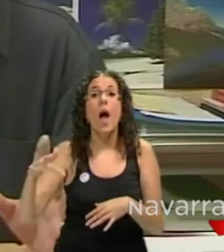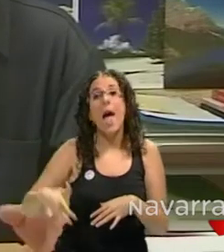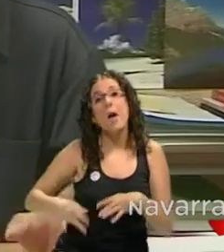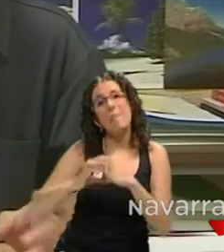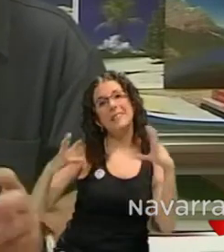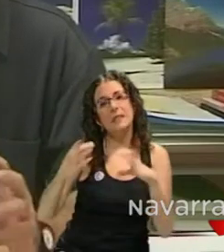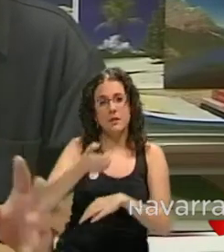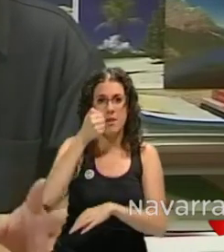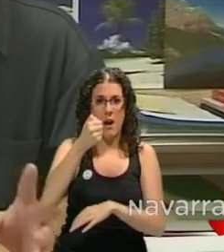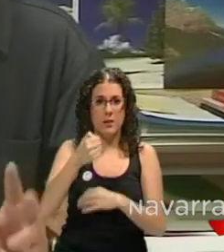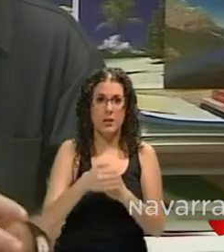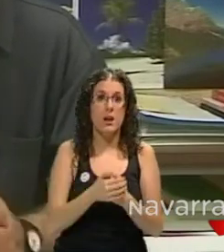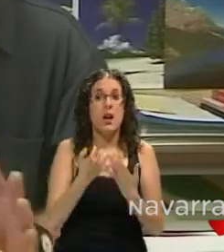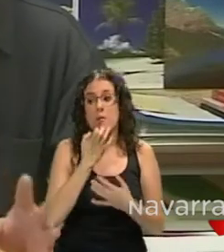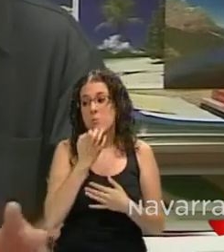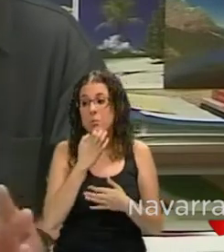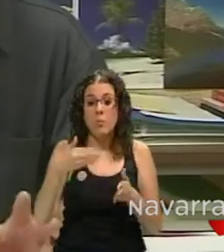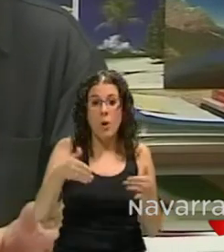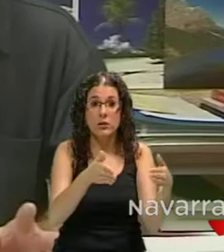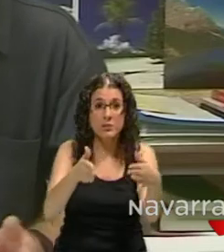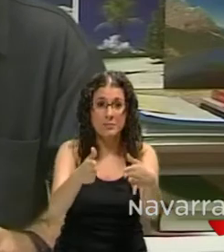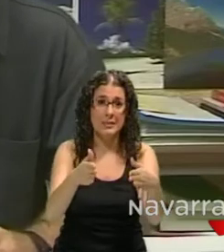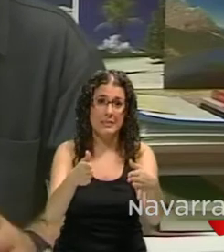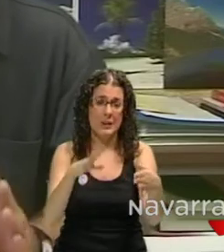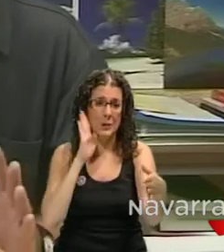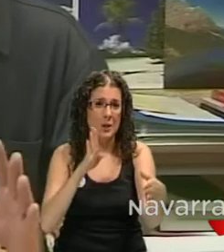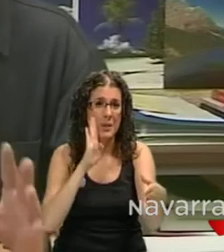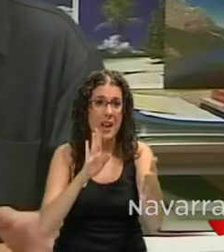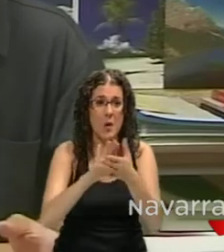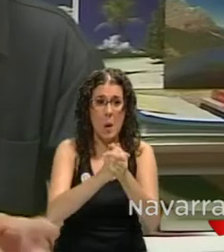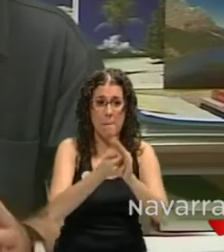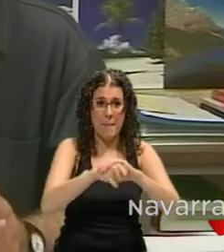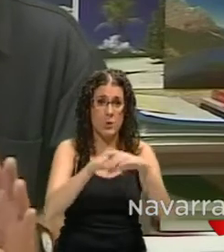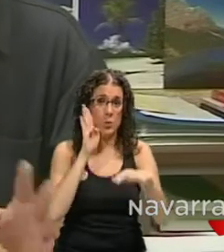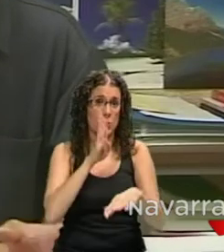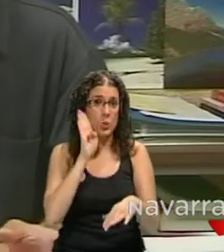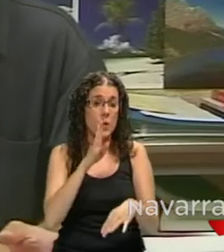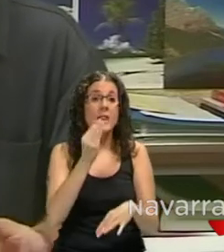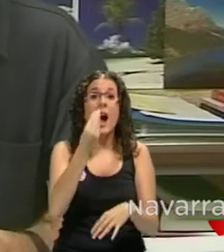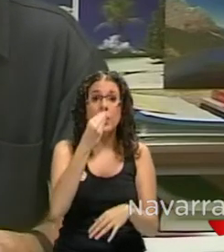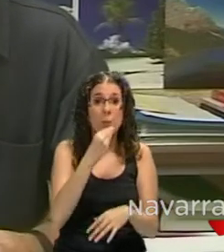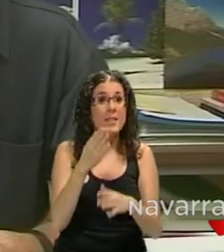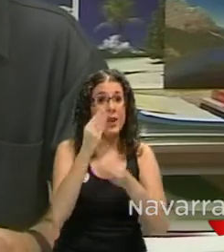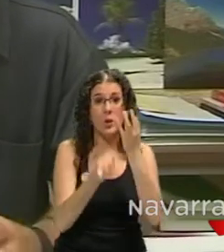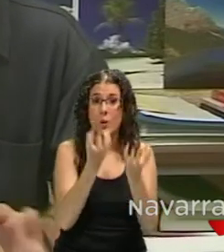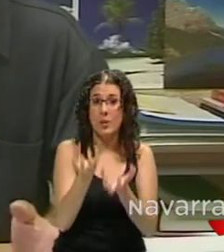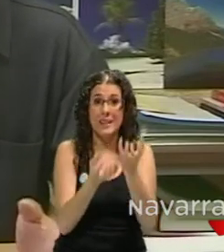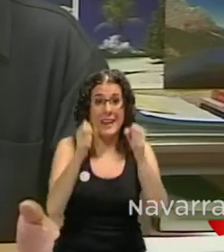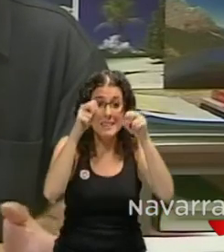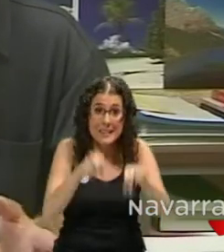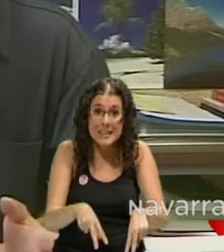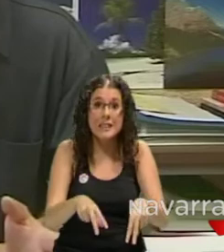fecales, manos sucias, regadíos contaminados con este tipo de agua, comidas crudas contaminadas. Entonces es una